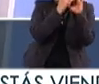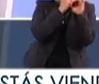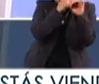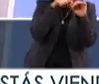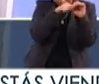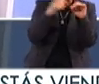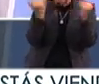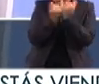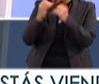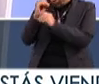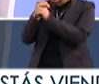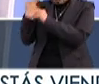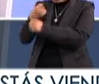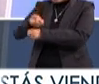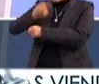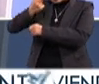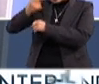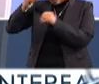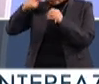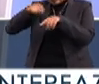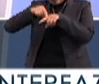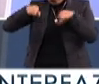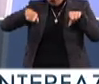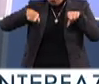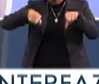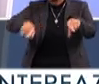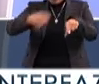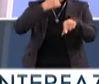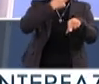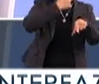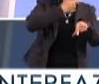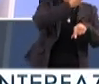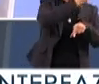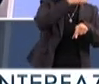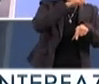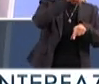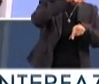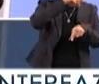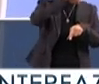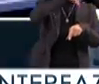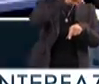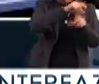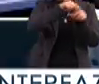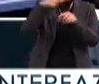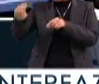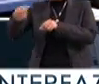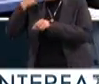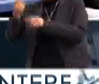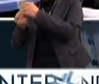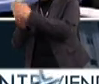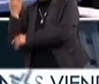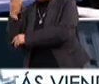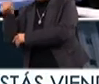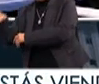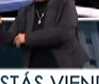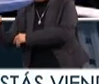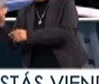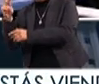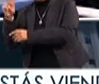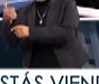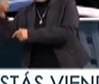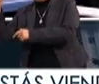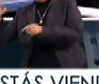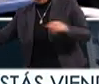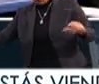llega en la misma concentración en el mismo tiempo el medicamento genérico que el innovador se compara oye Emma